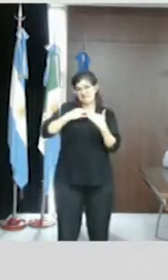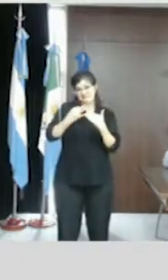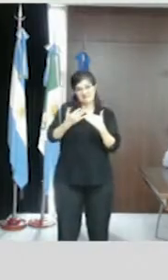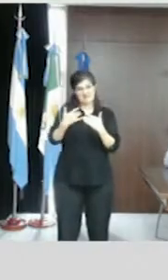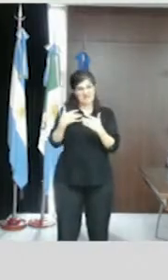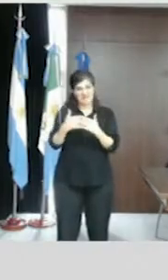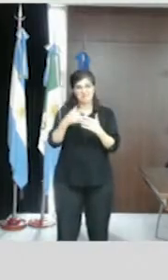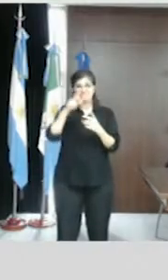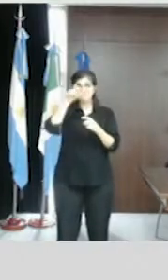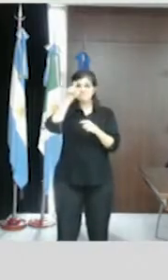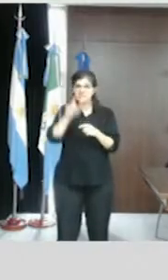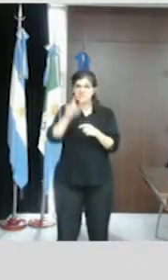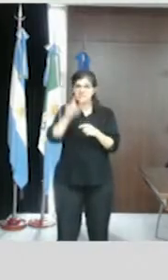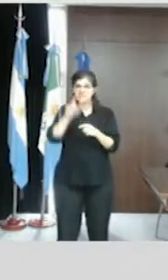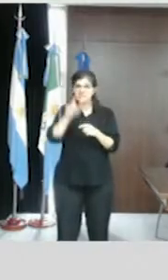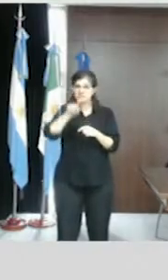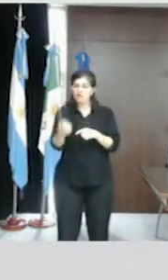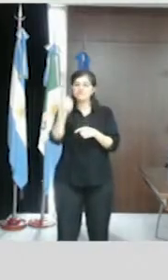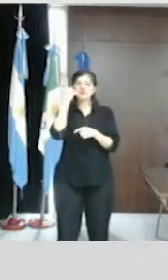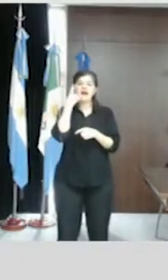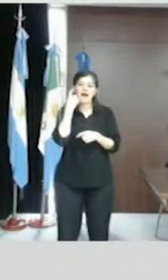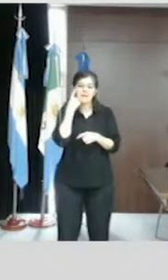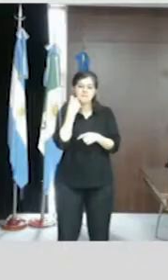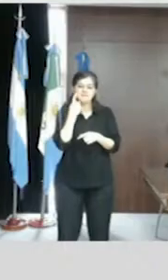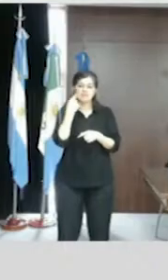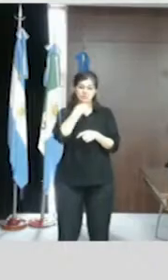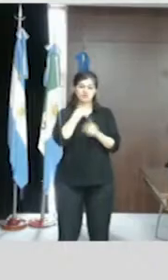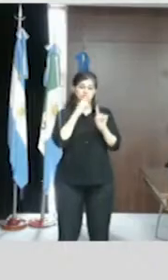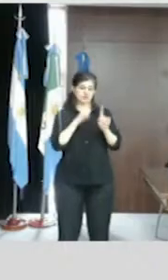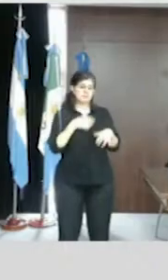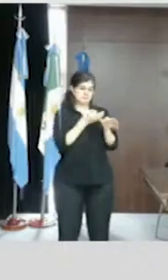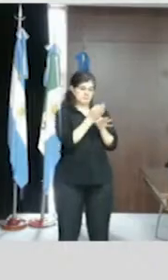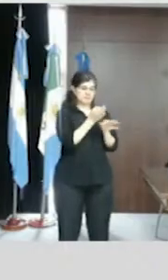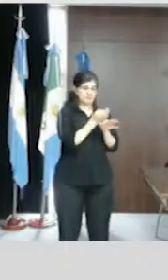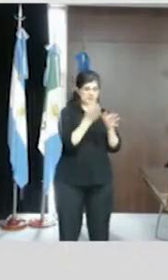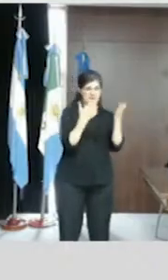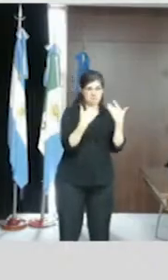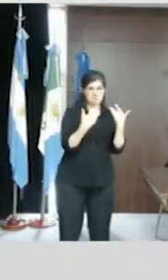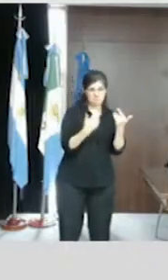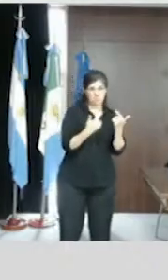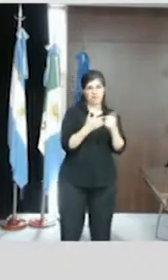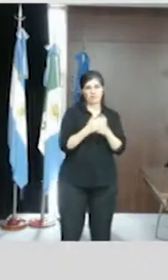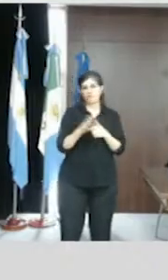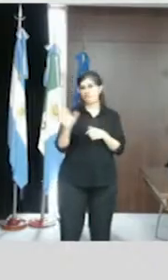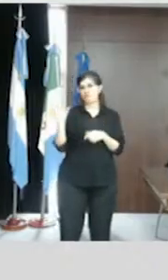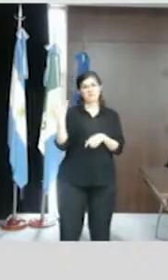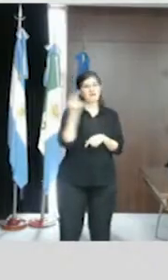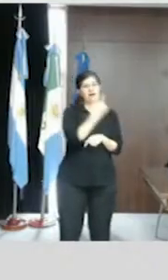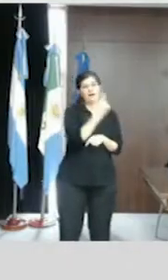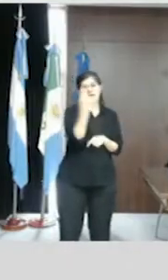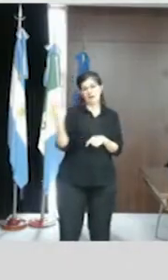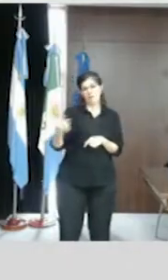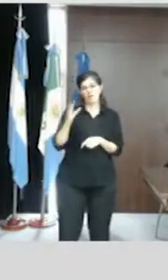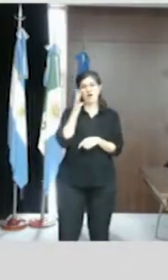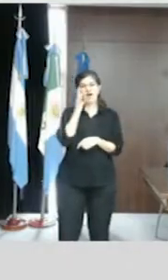otra persona y de poder enseñar. Todos tenemos algo que aprender y también algo que enseñar. Muchas gracias.